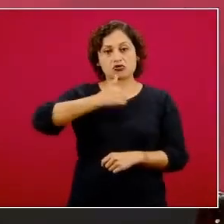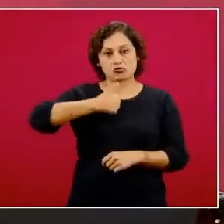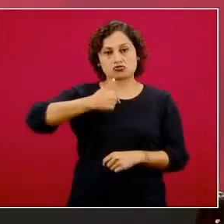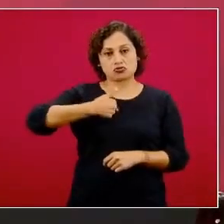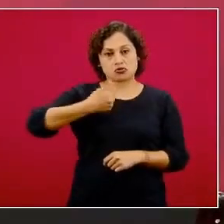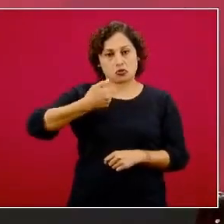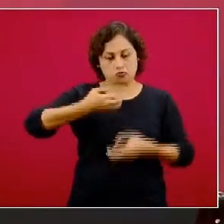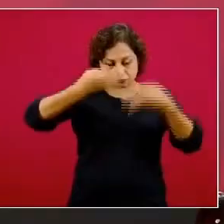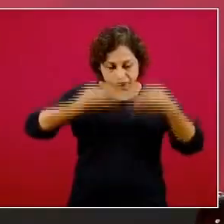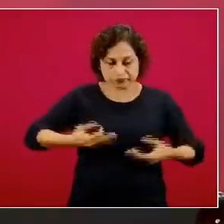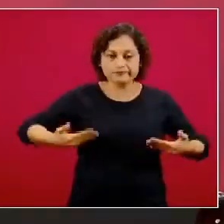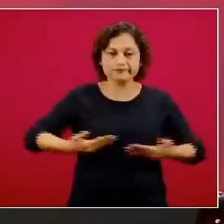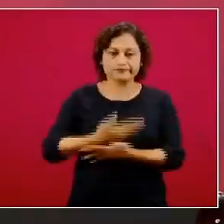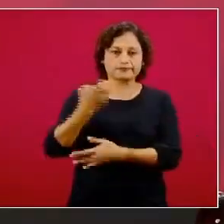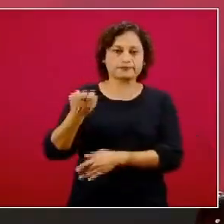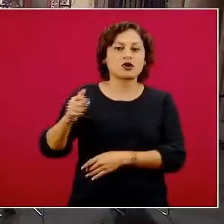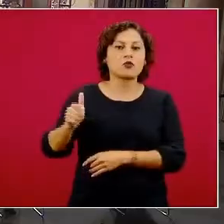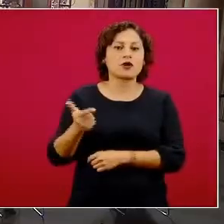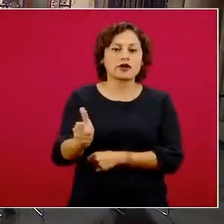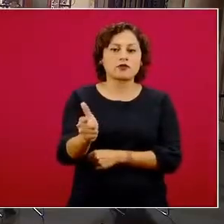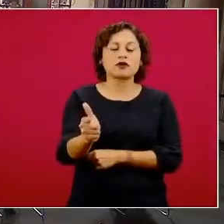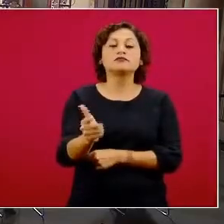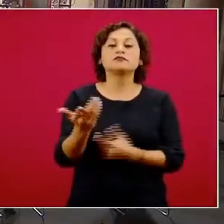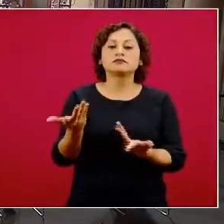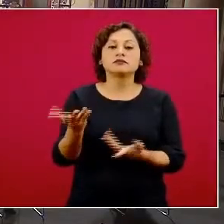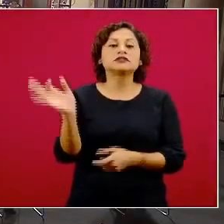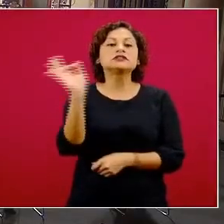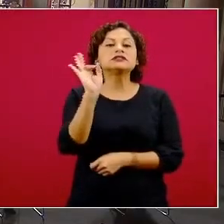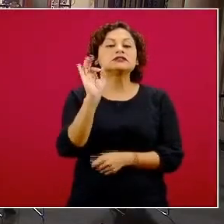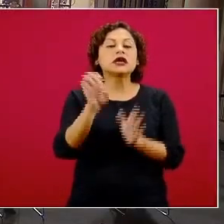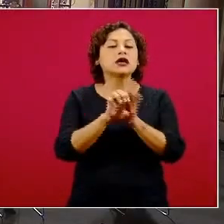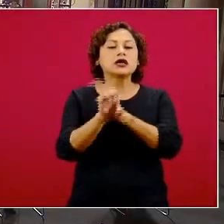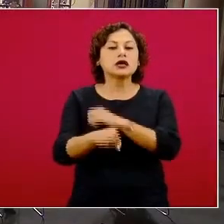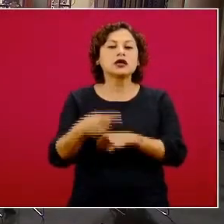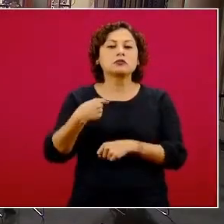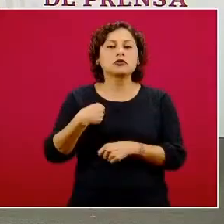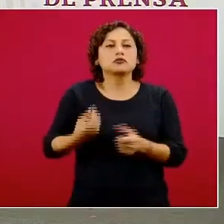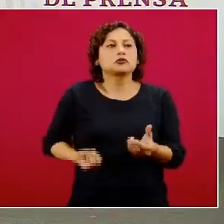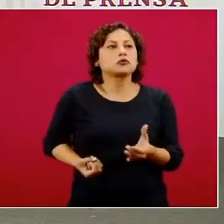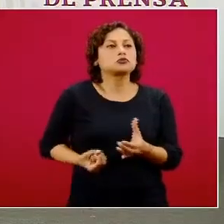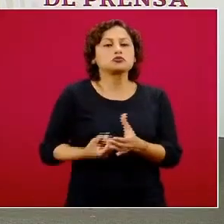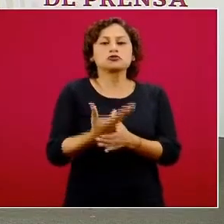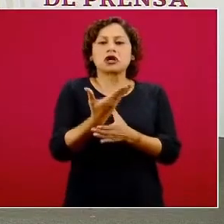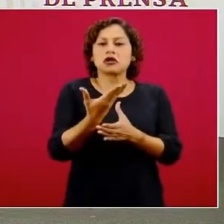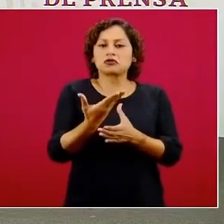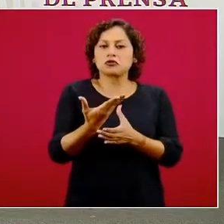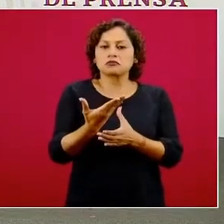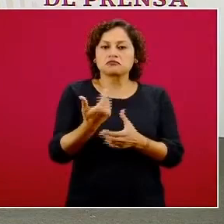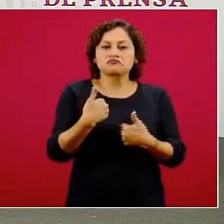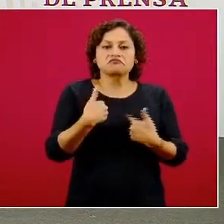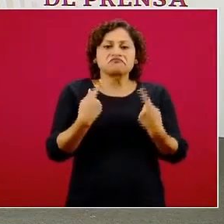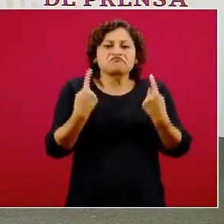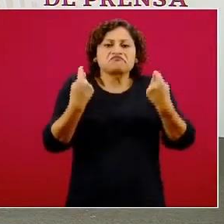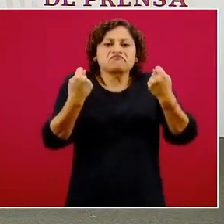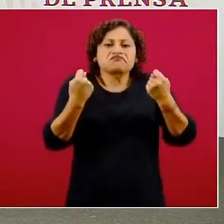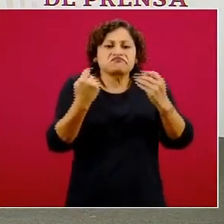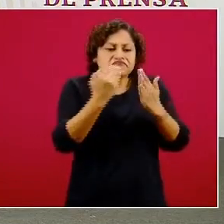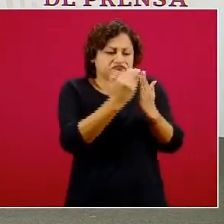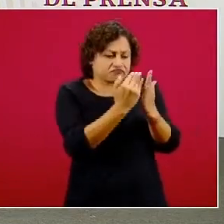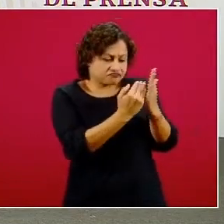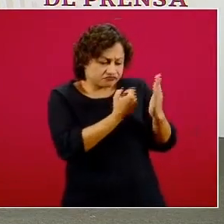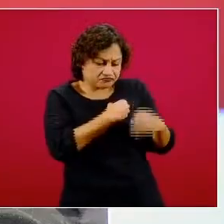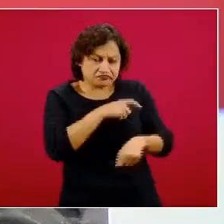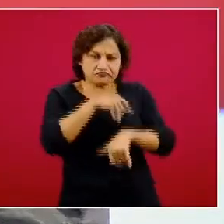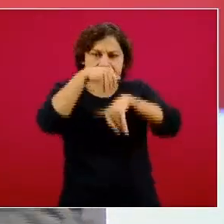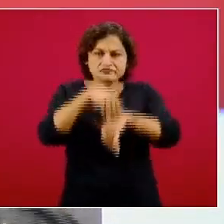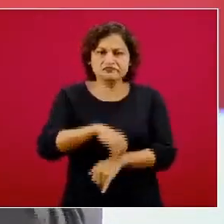originario, si uno sale y no tiene estas medidas básicas de prevención, el riesgo es más alto, sí,